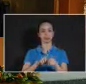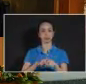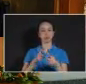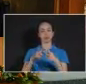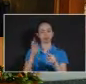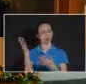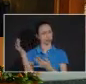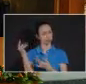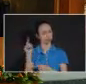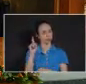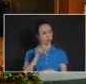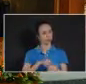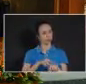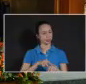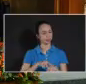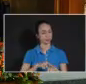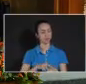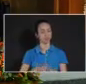¿Por qué razón